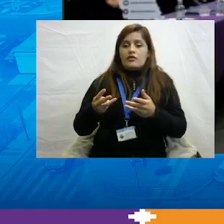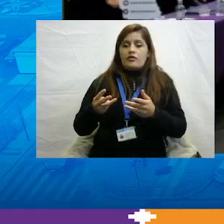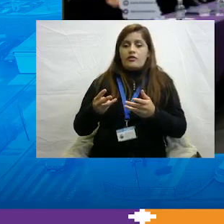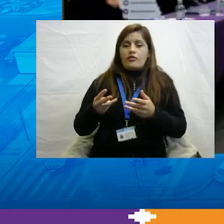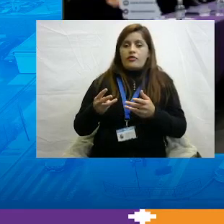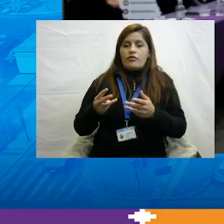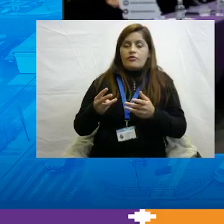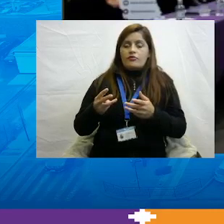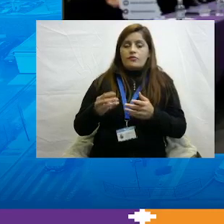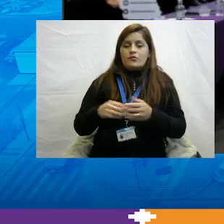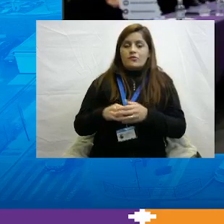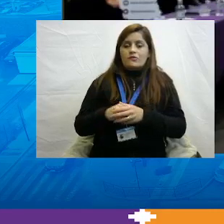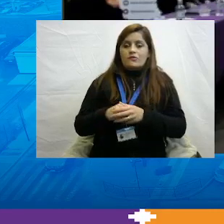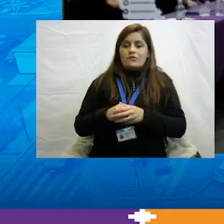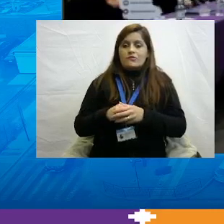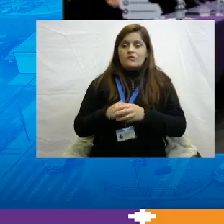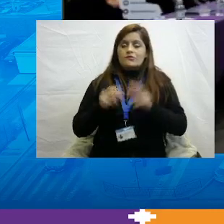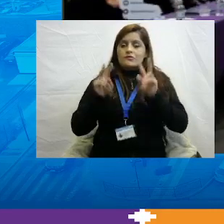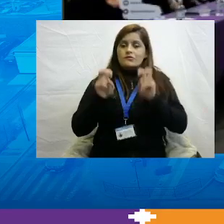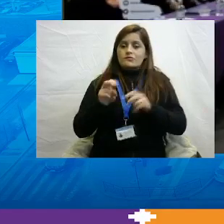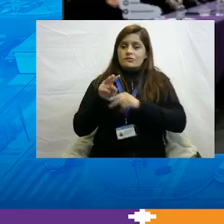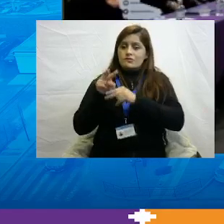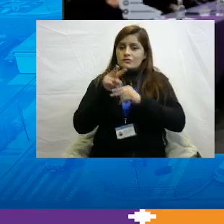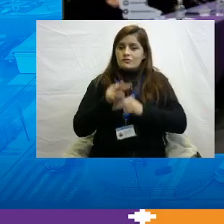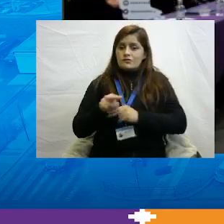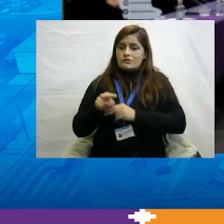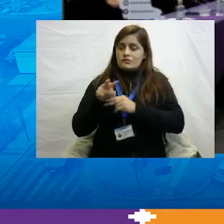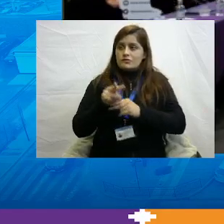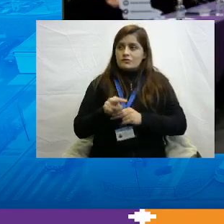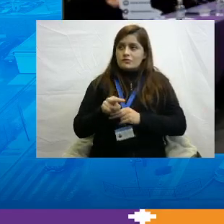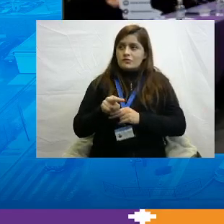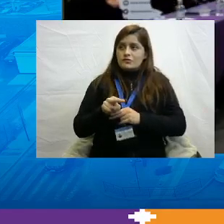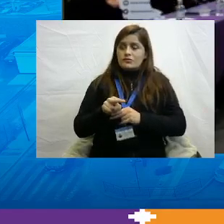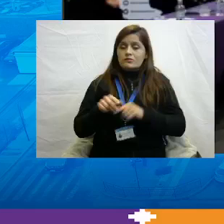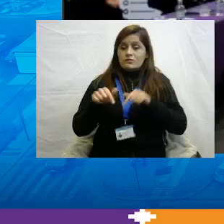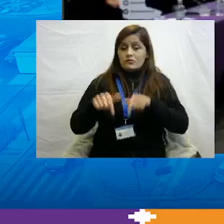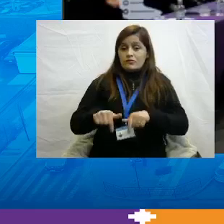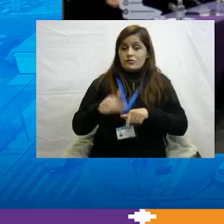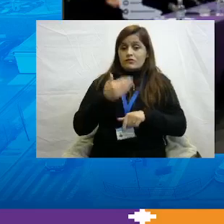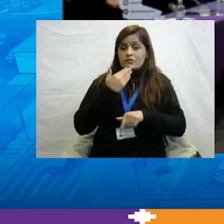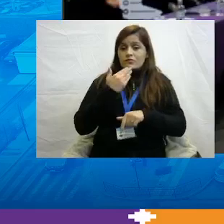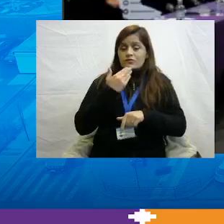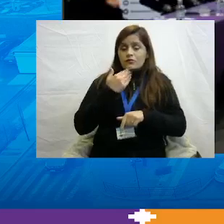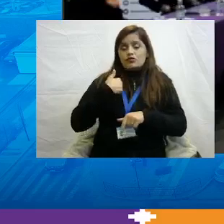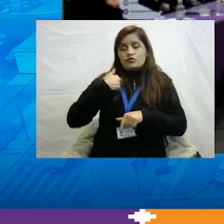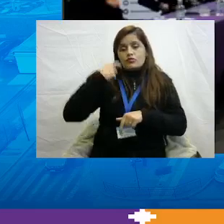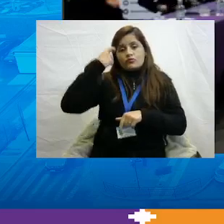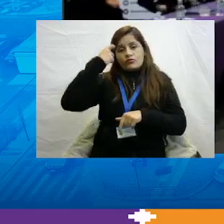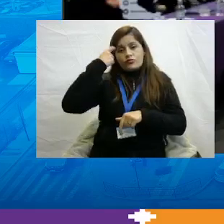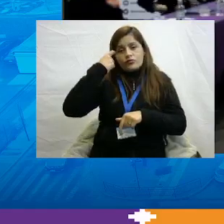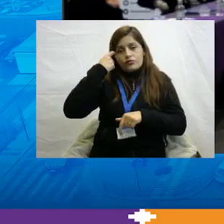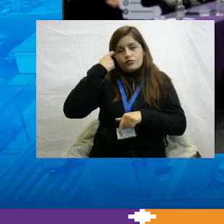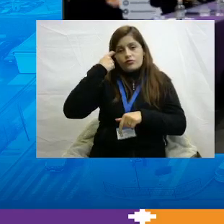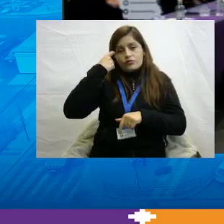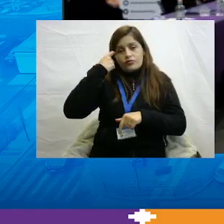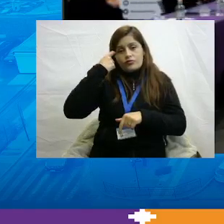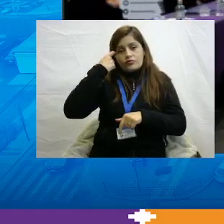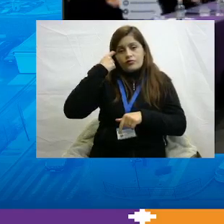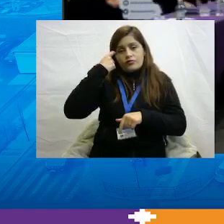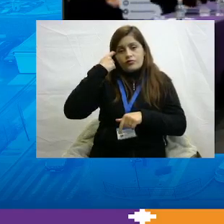respecto al Estatuto Administrativo Funcionario Municipal, y obviamente aquí se va, creo yo, que se va a declarar la relación